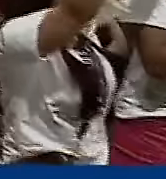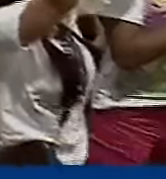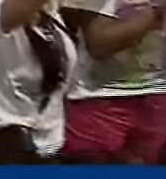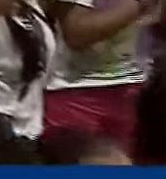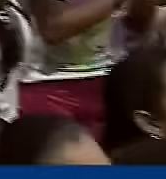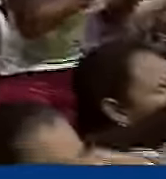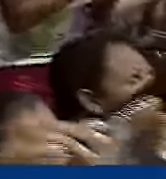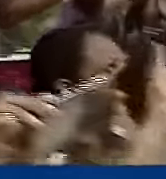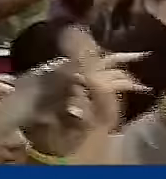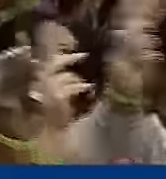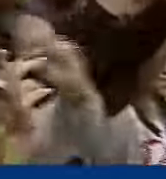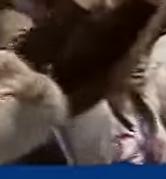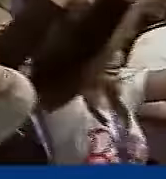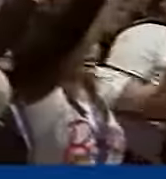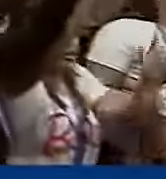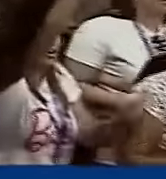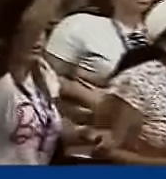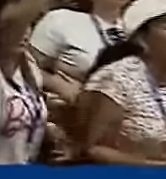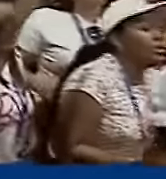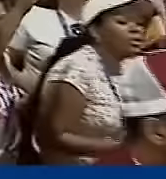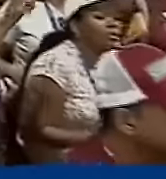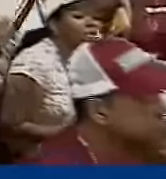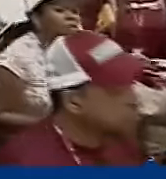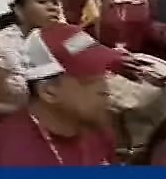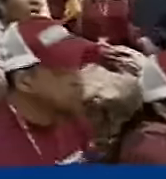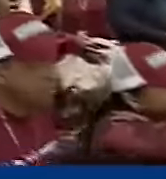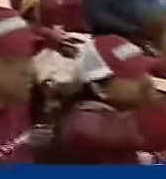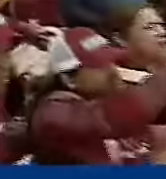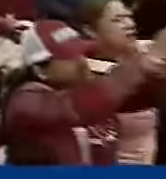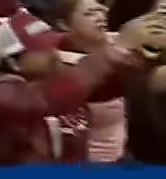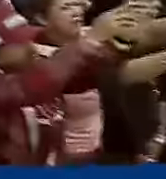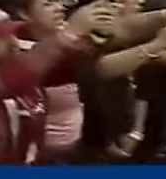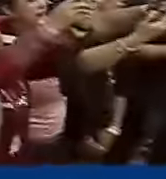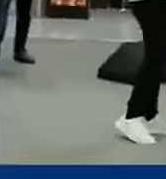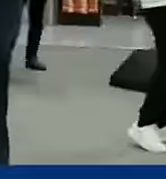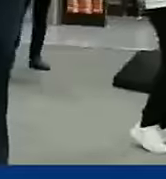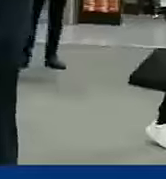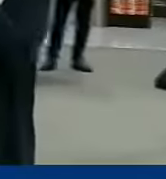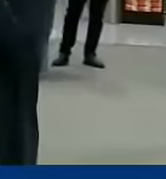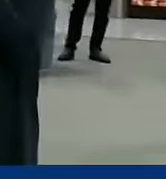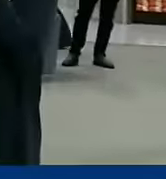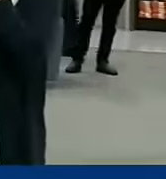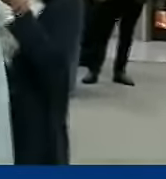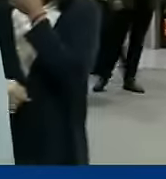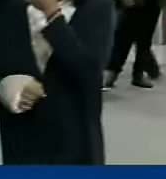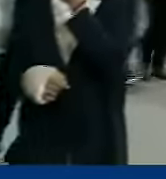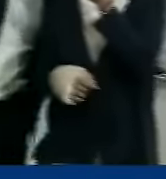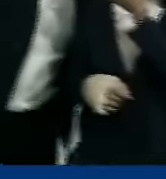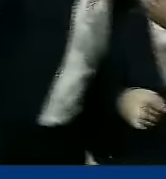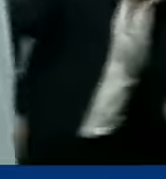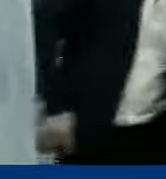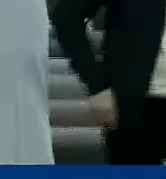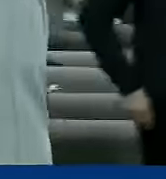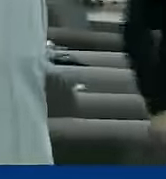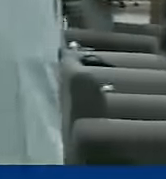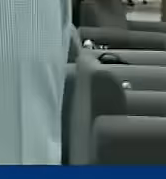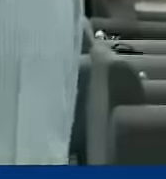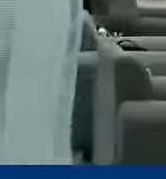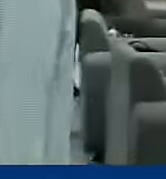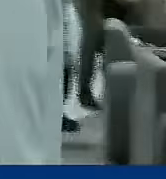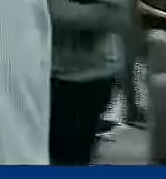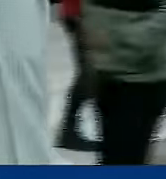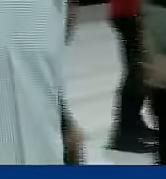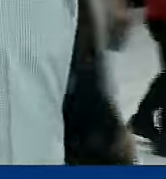el 4 en el corazón. Llevo en mi sangre la espuma del mar y